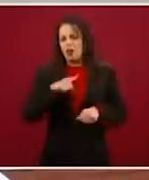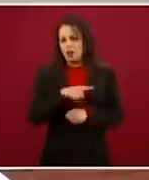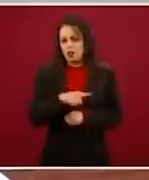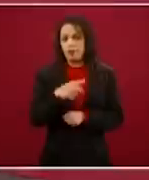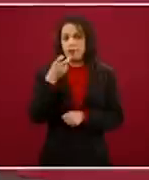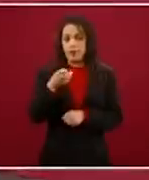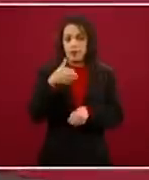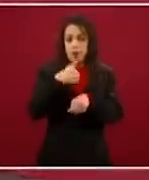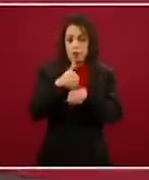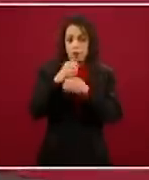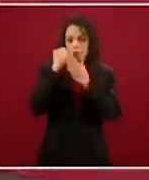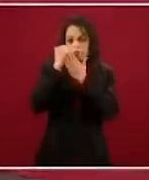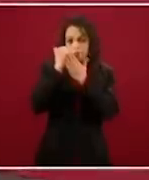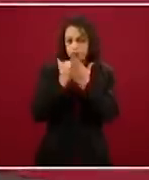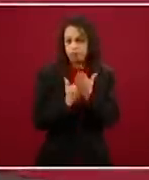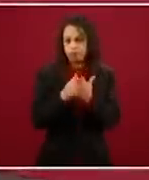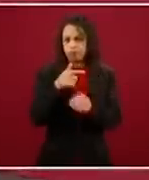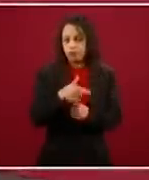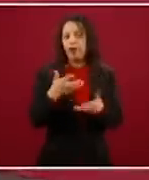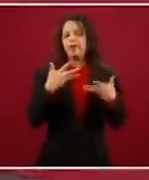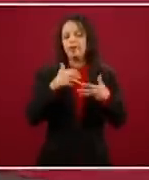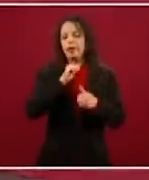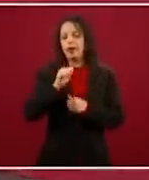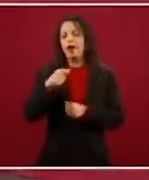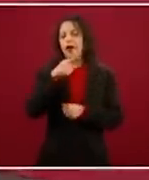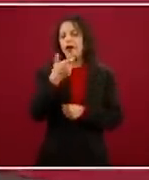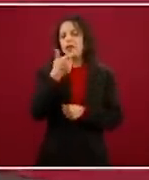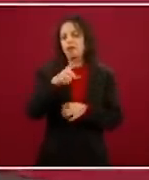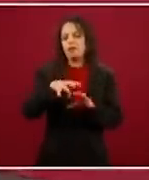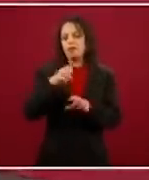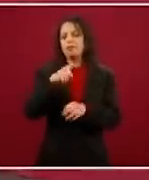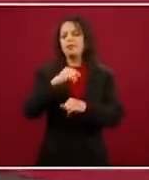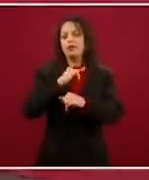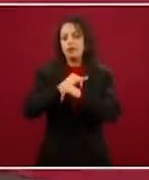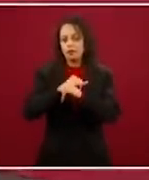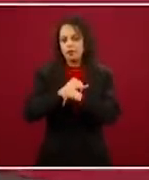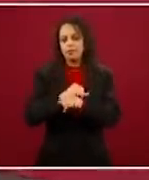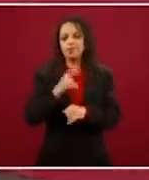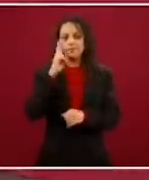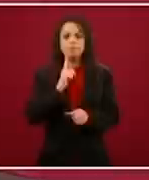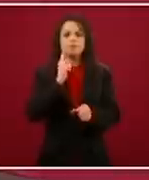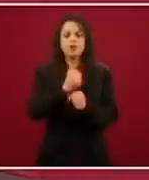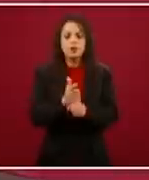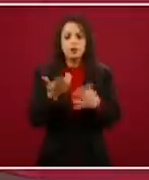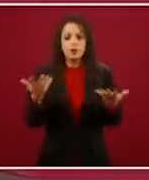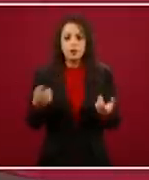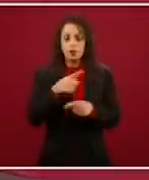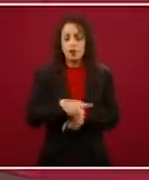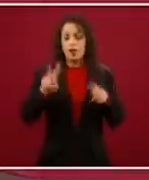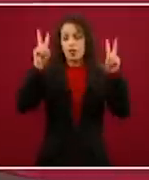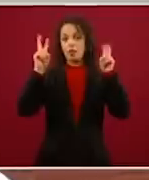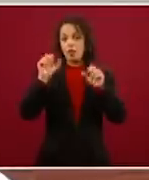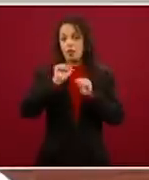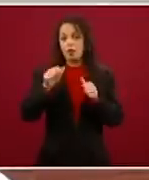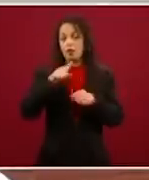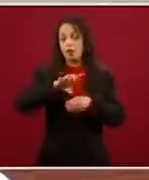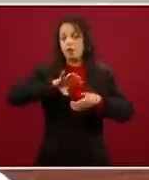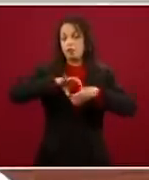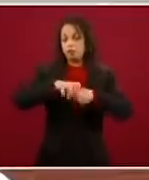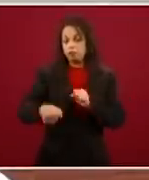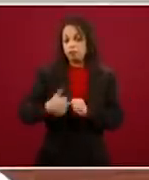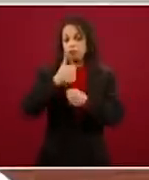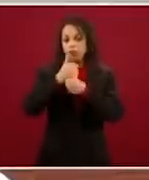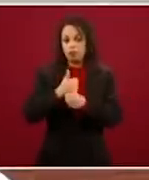número es evidentemente el tema de activos virtuales. ¿Qué hemos encontrado? Por ejemplo, temas de trata de personas terminan con la adquisición